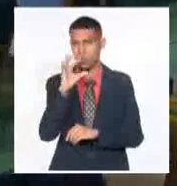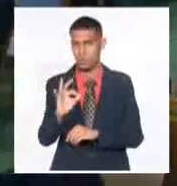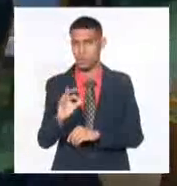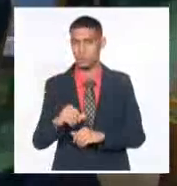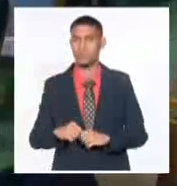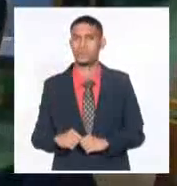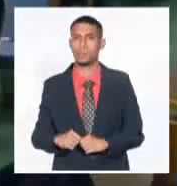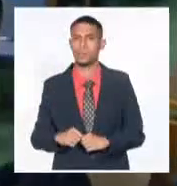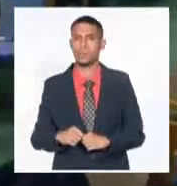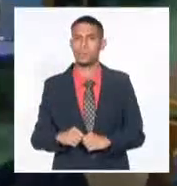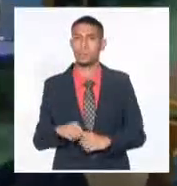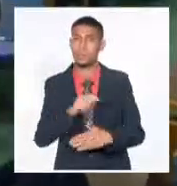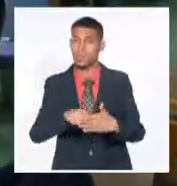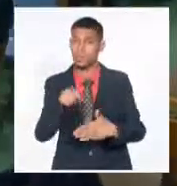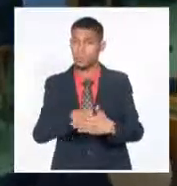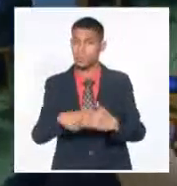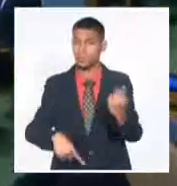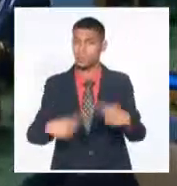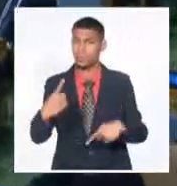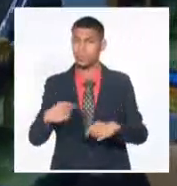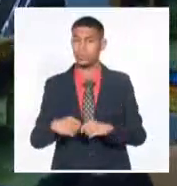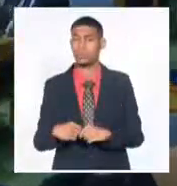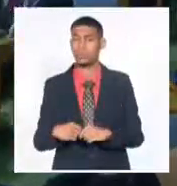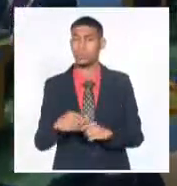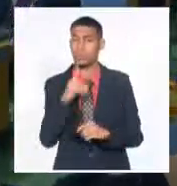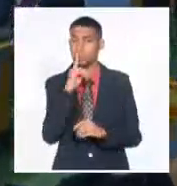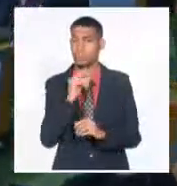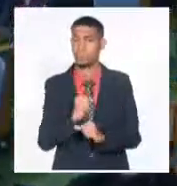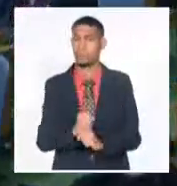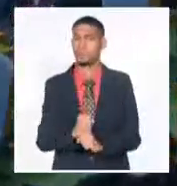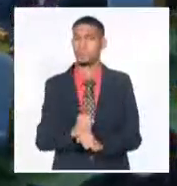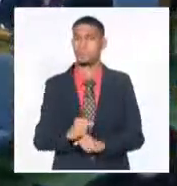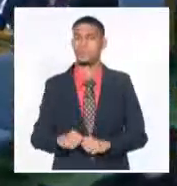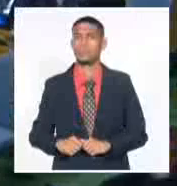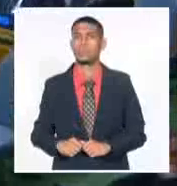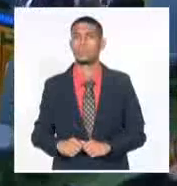Votos en contra. Abstenciones.